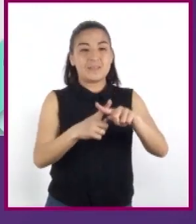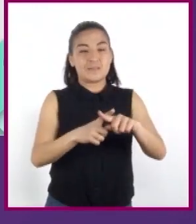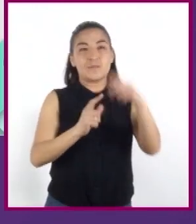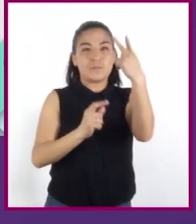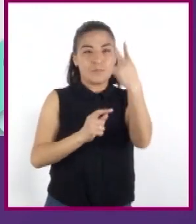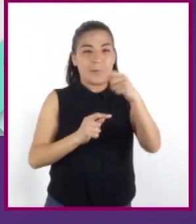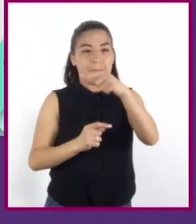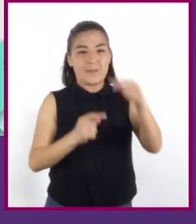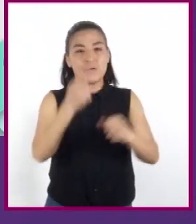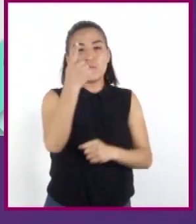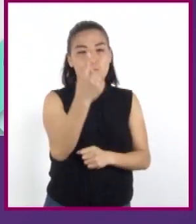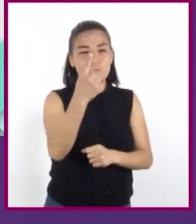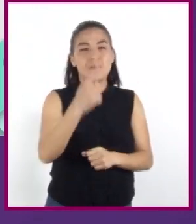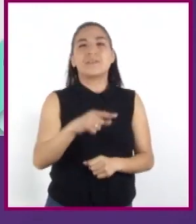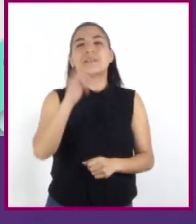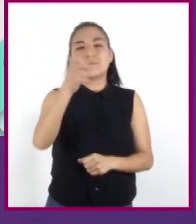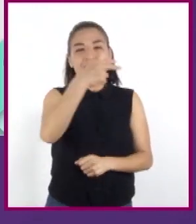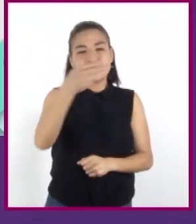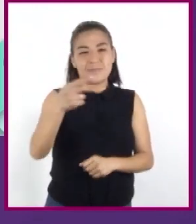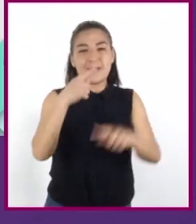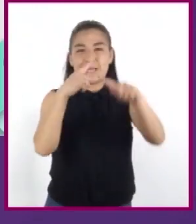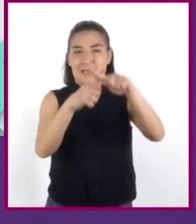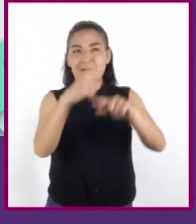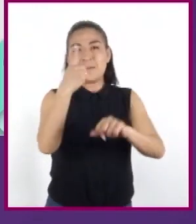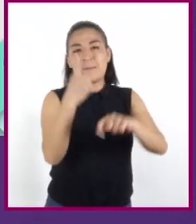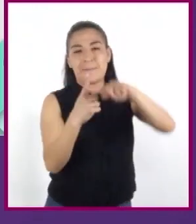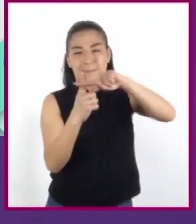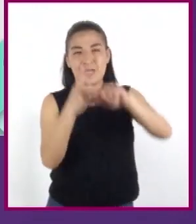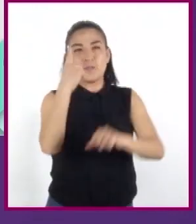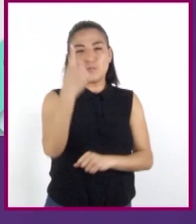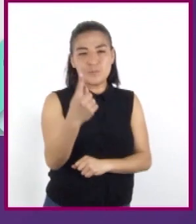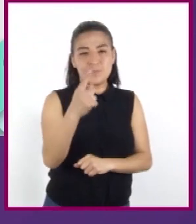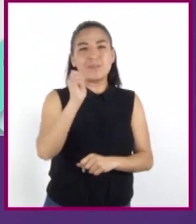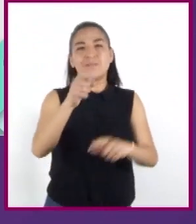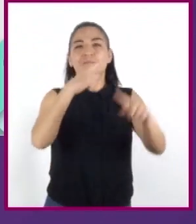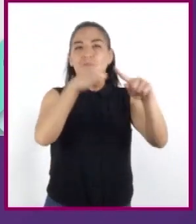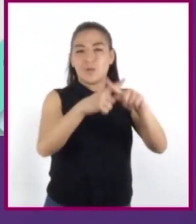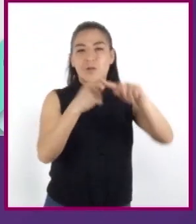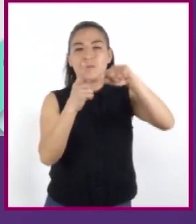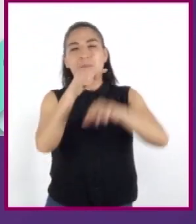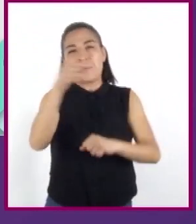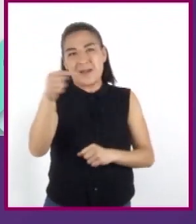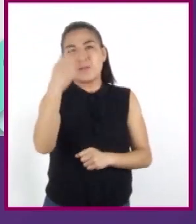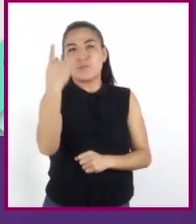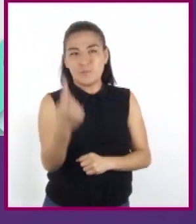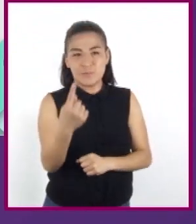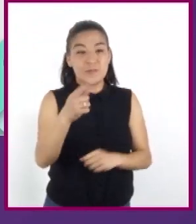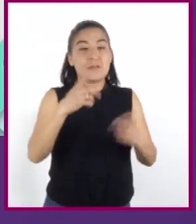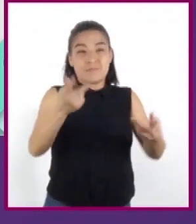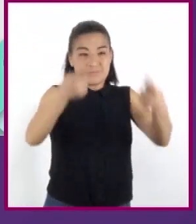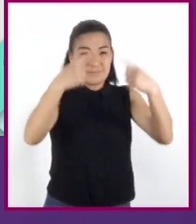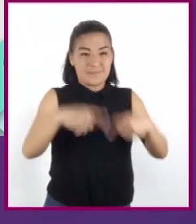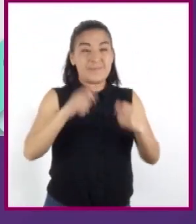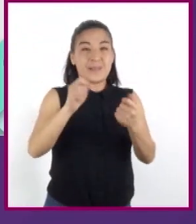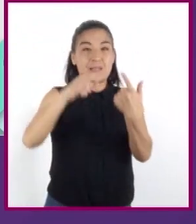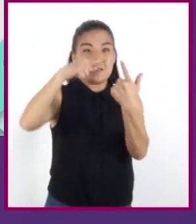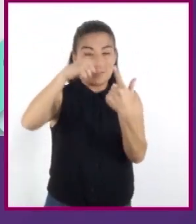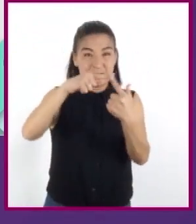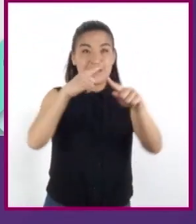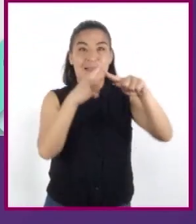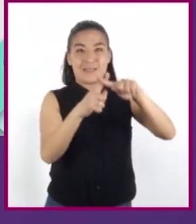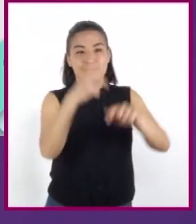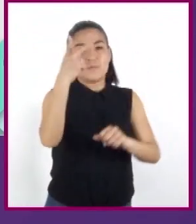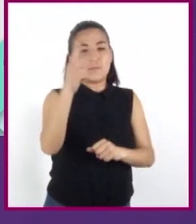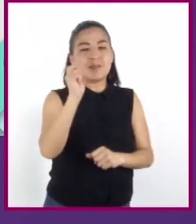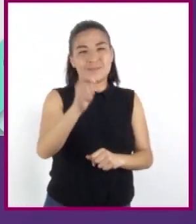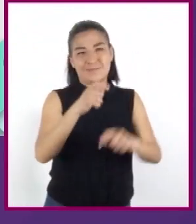1 es igual a x más 1, que multiplica a x menos 1, porque la raíz cuadrada de x cuadrada